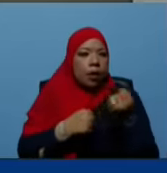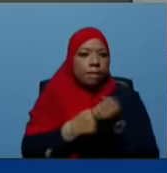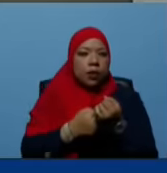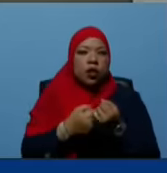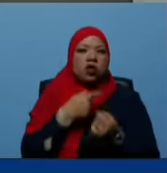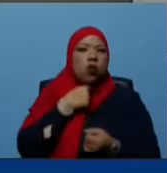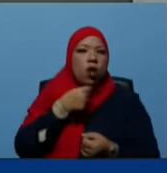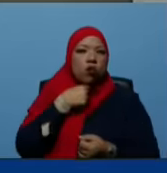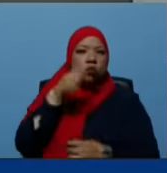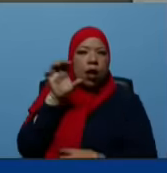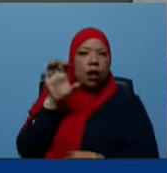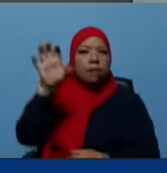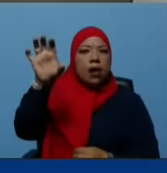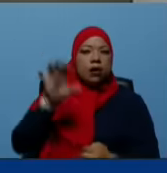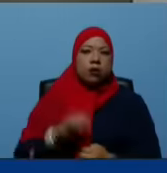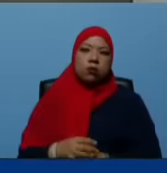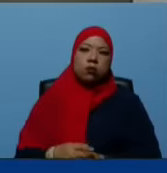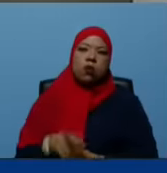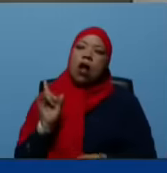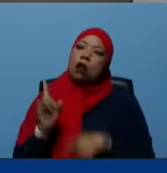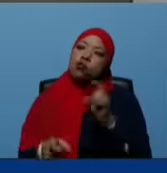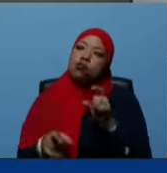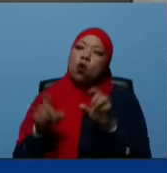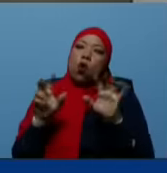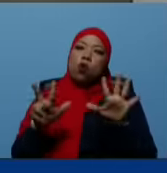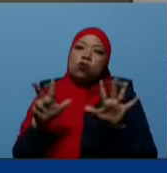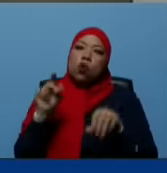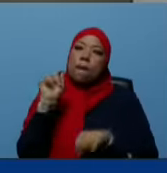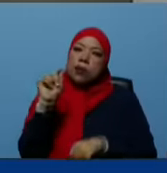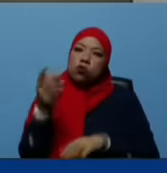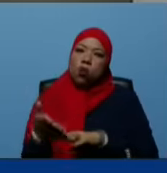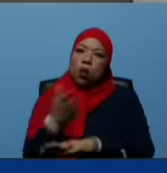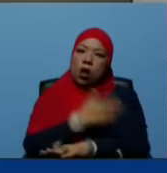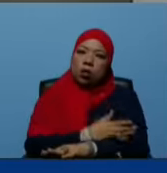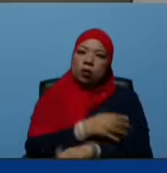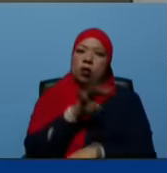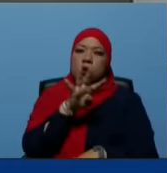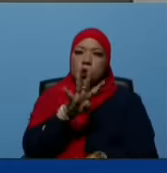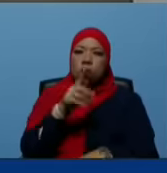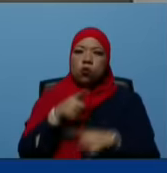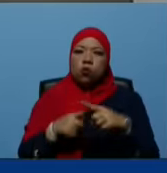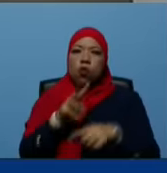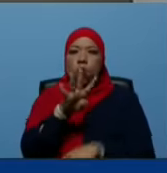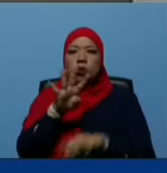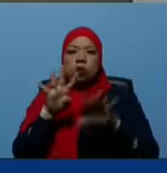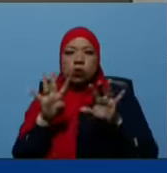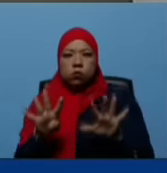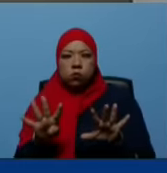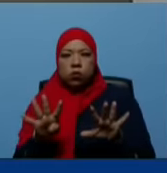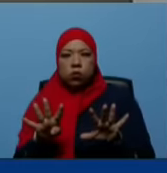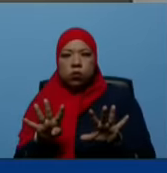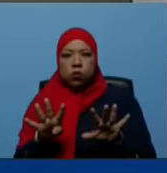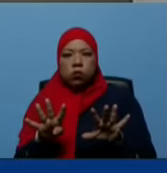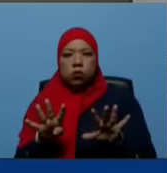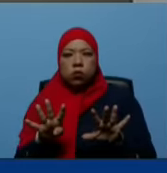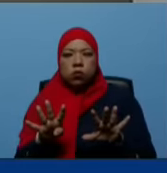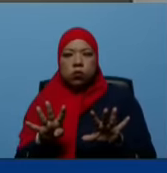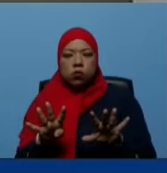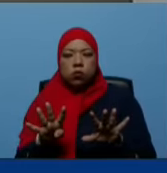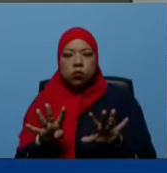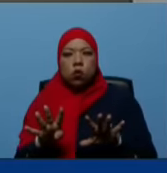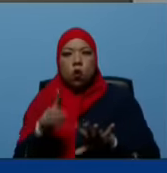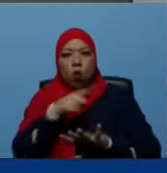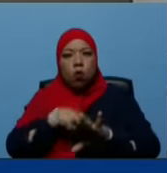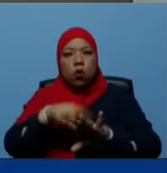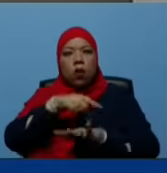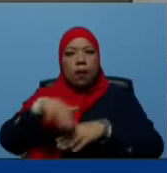antipatria, ya inclusive uno, 8 minutos antes de las 4:48 horas